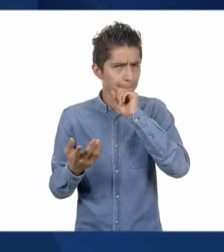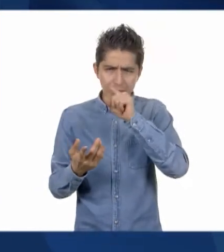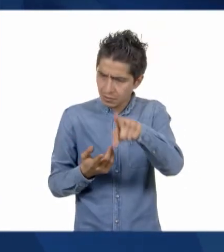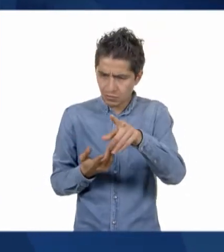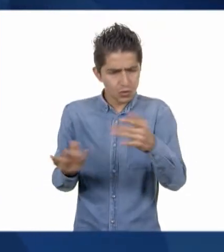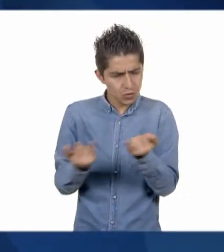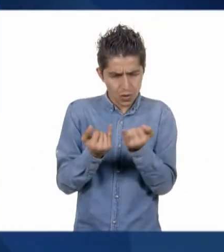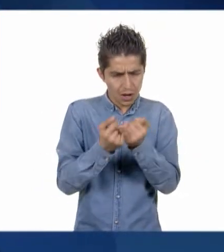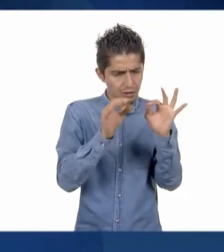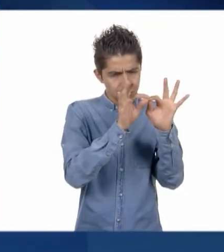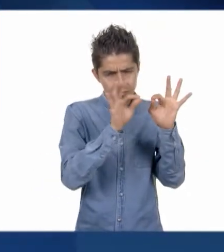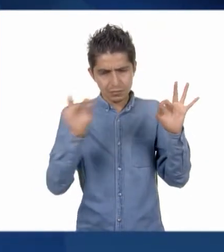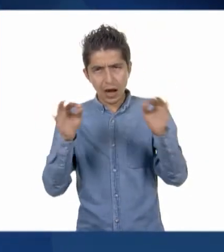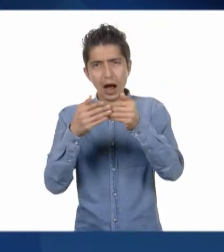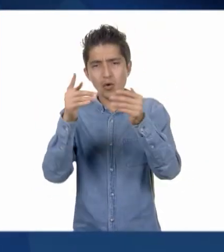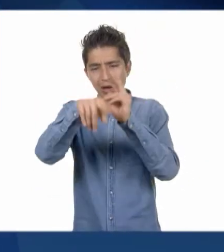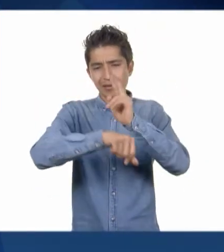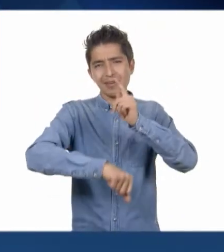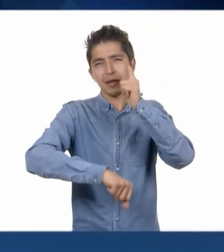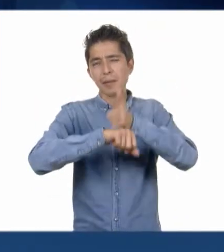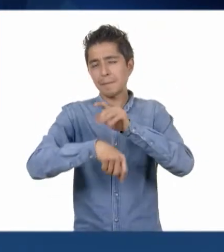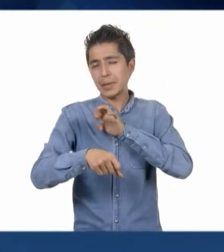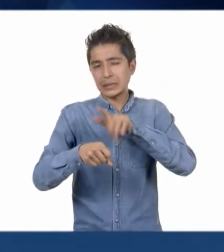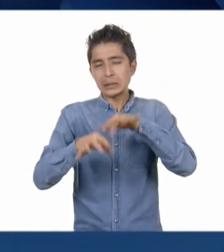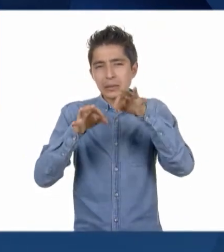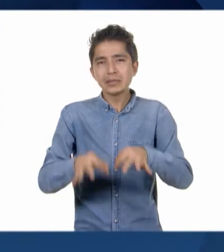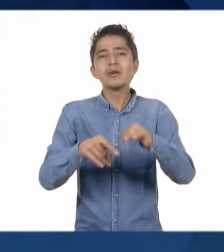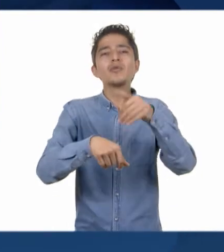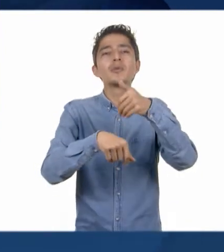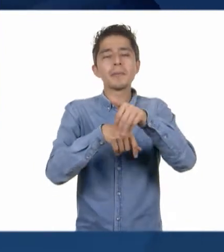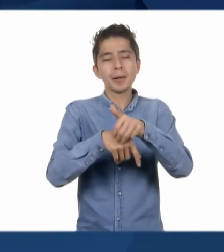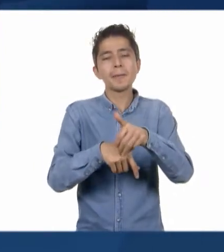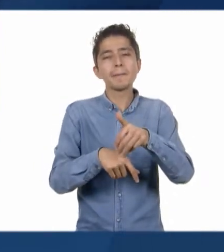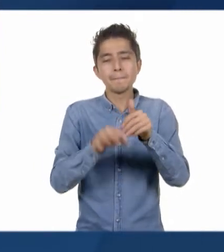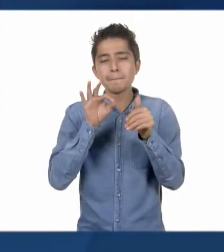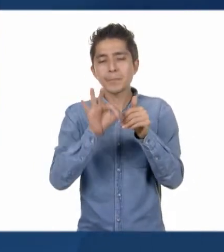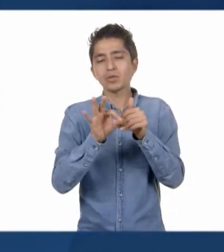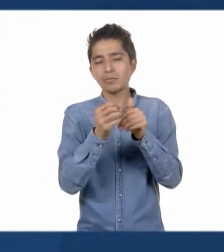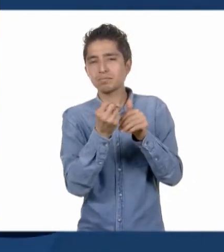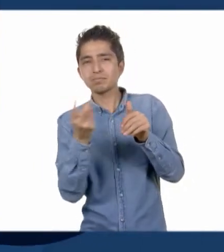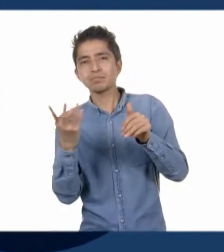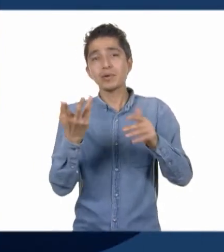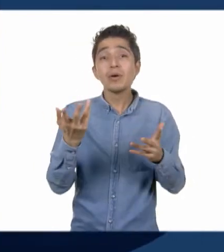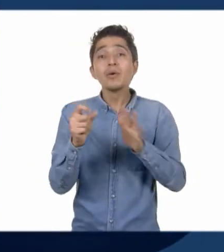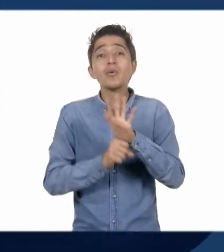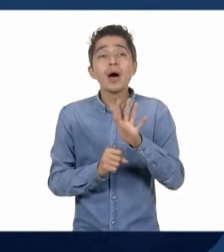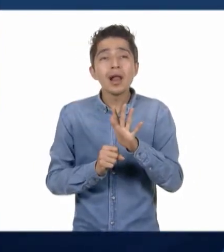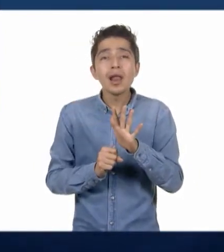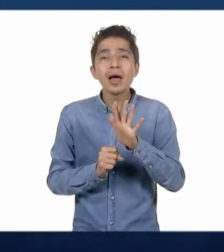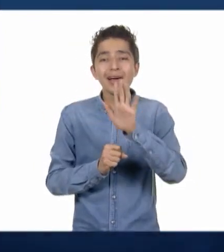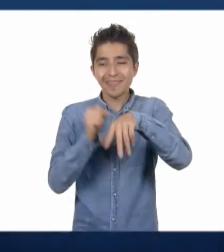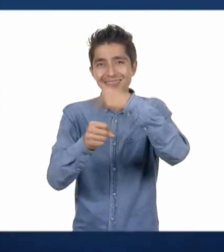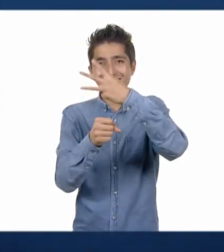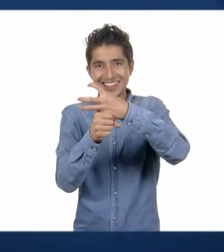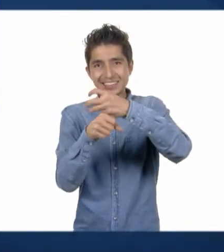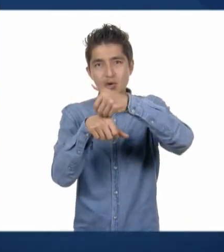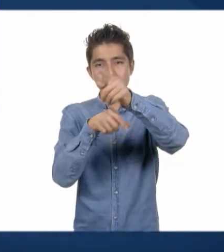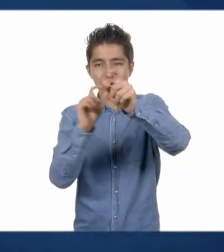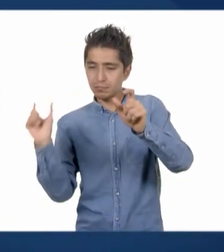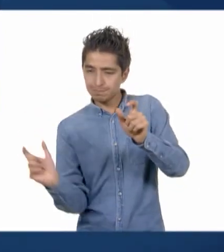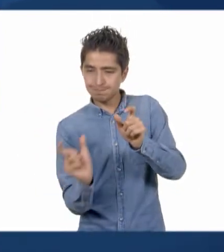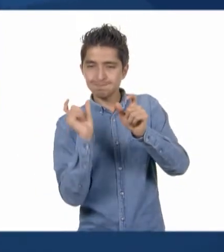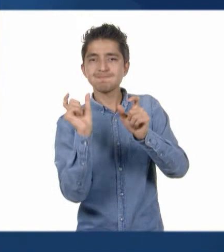ahora vamos a localizar específicamente números decimales. Tenemos que encontrar un tercer número entre los que